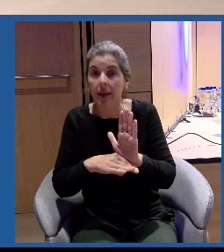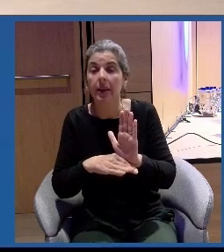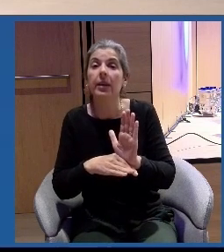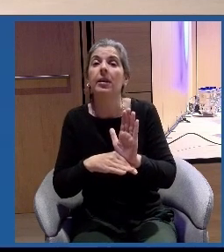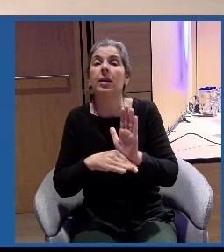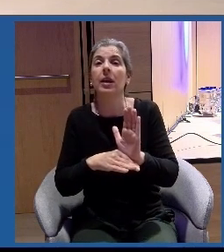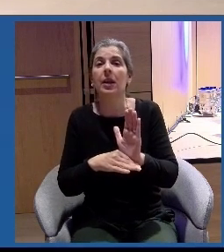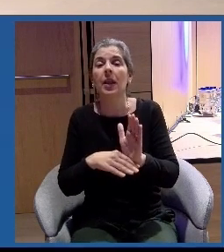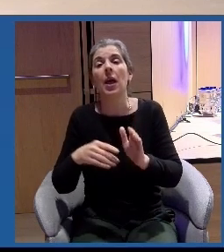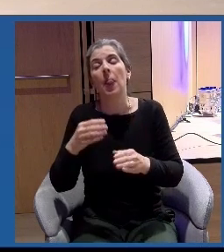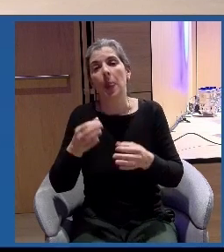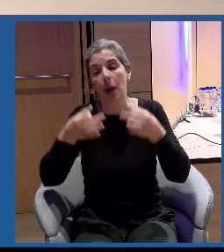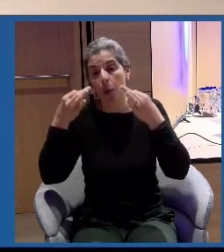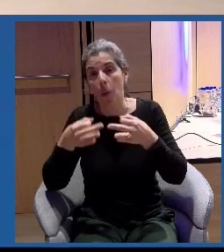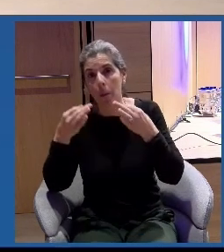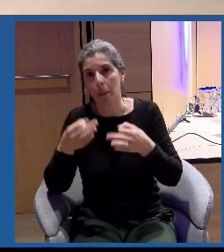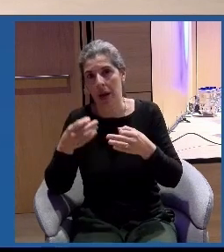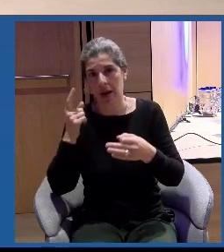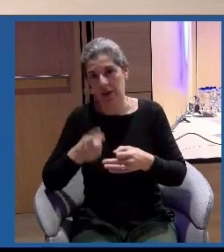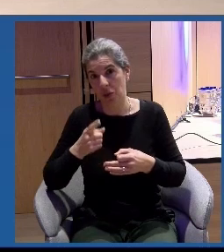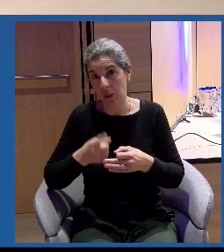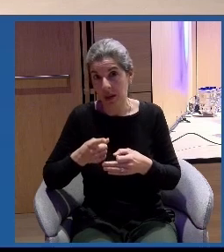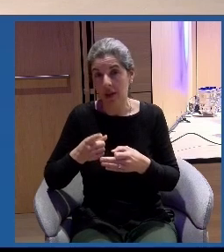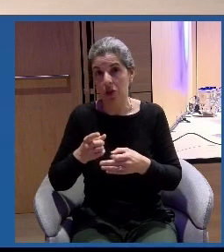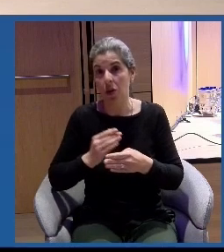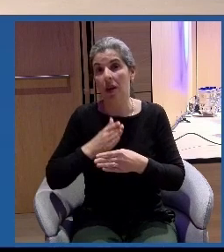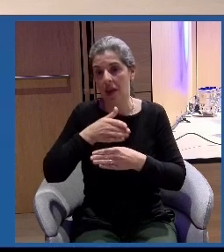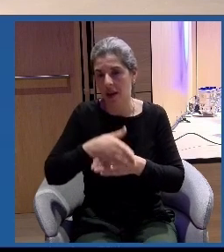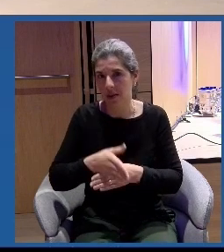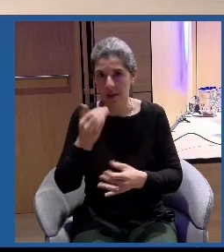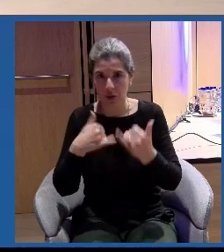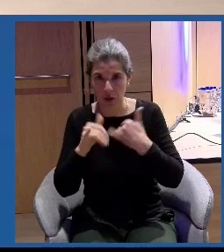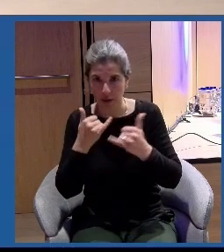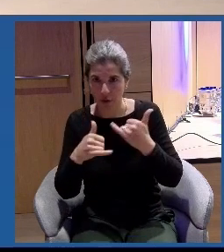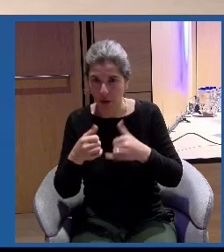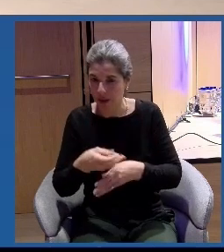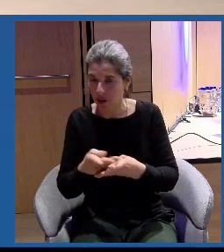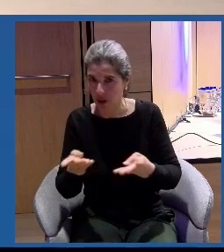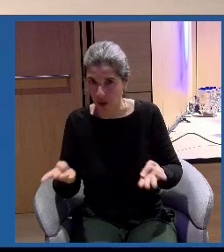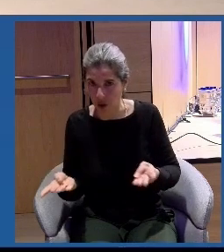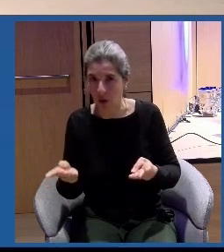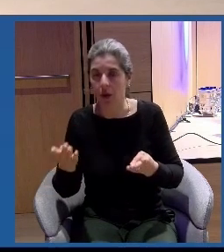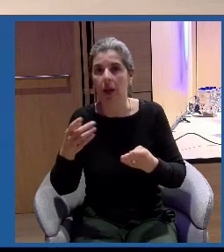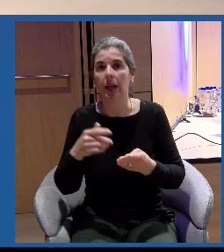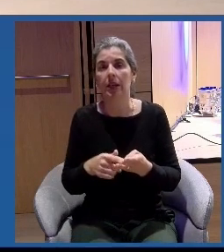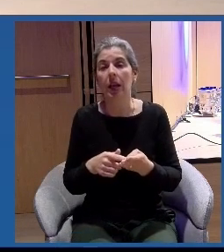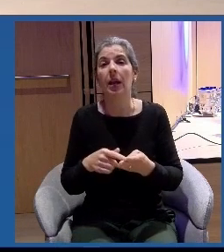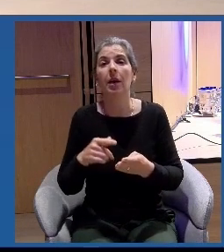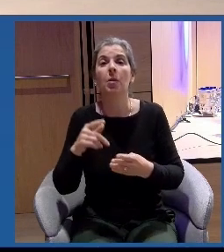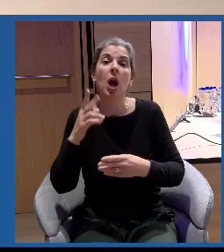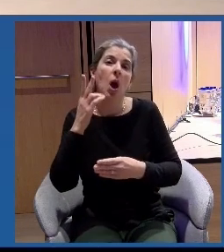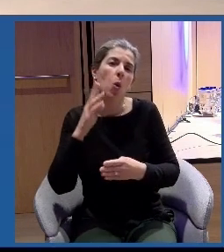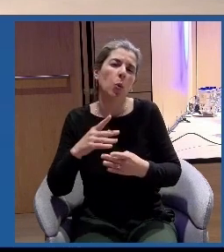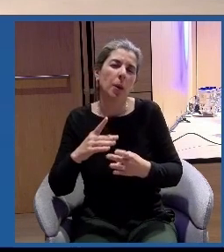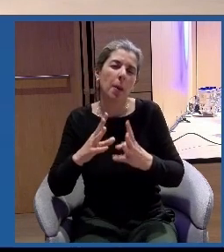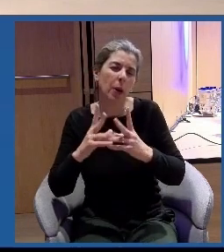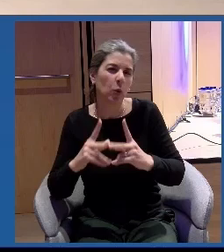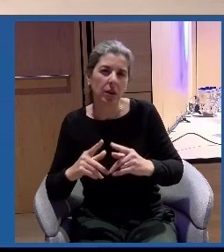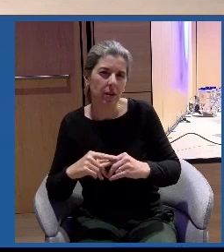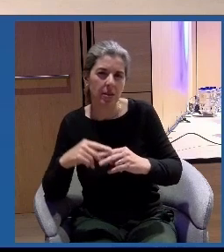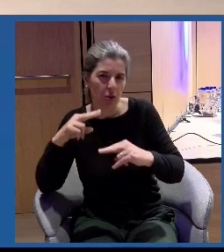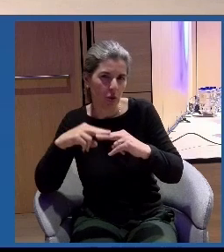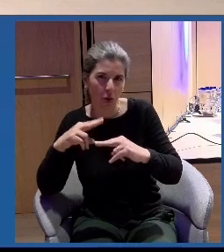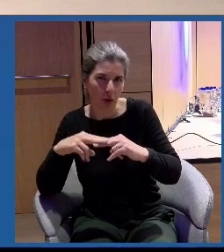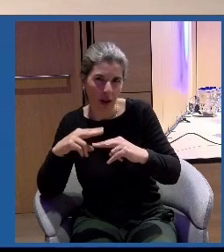las obligaciones en materia de transparencia y acceso a la información y en una temática bastante adyacente que es toda la gestión documental y el